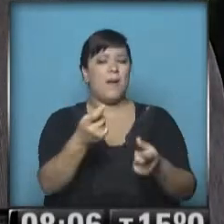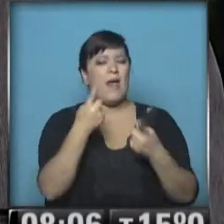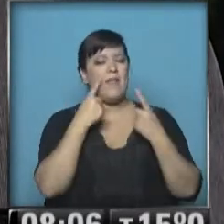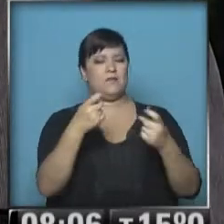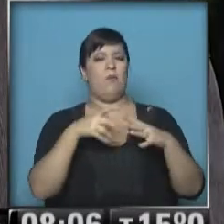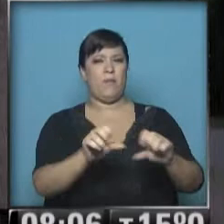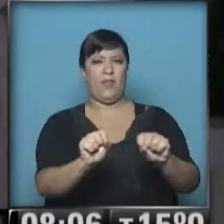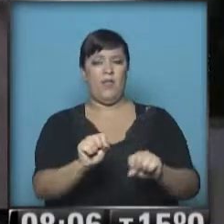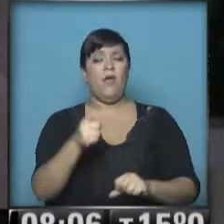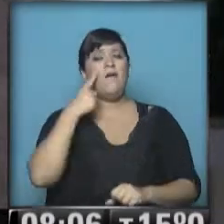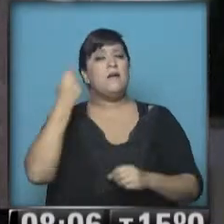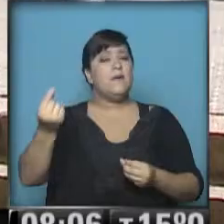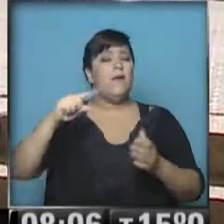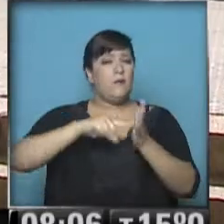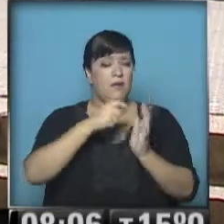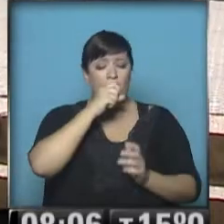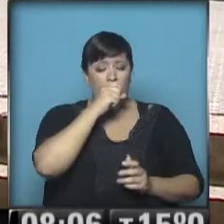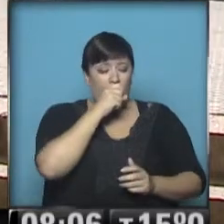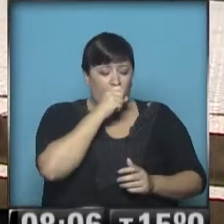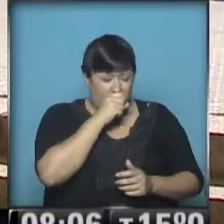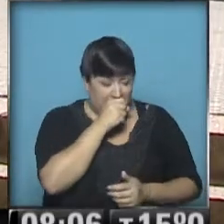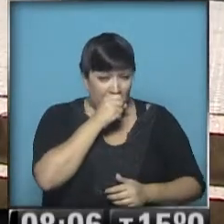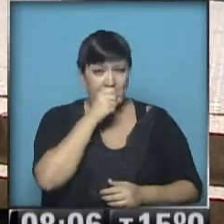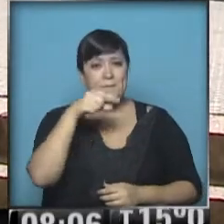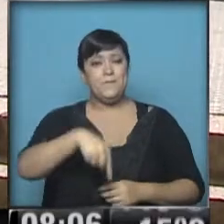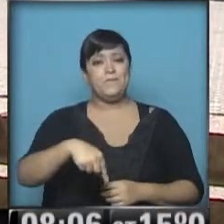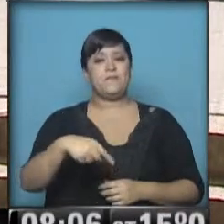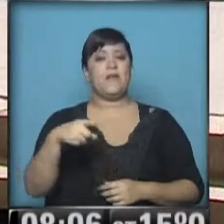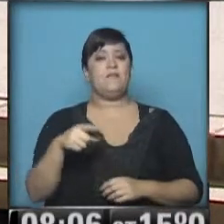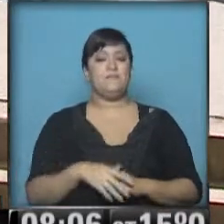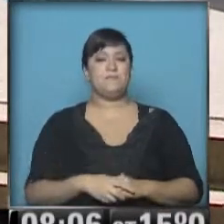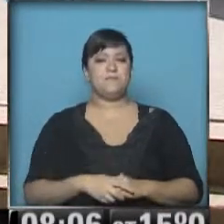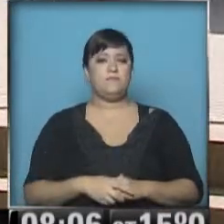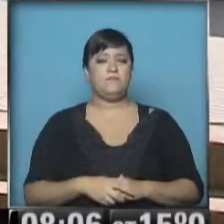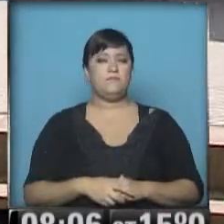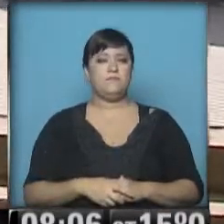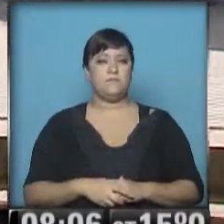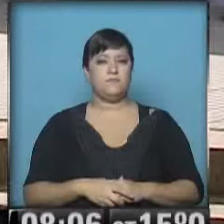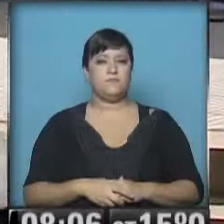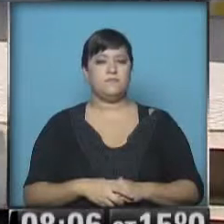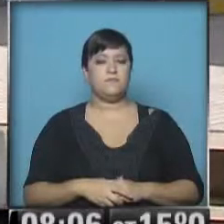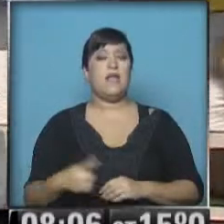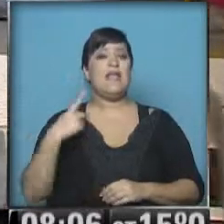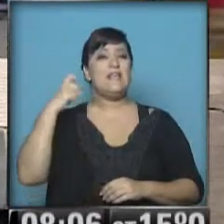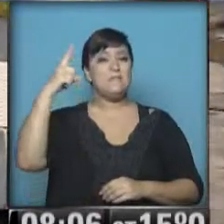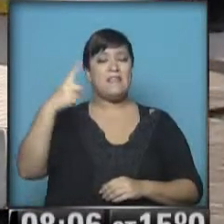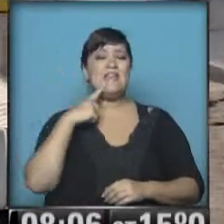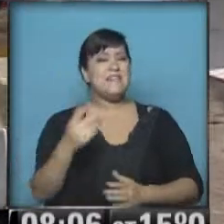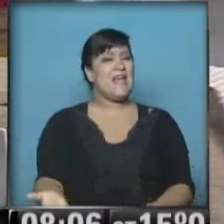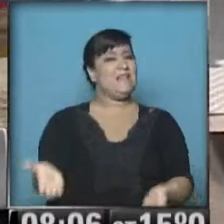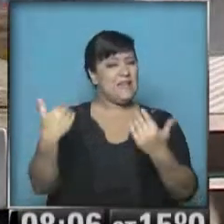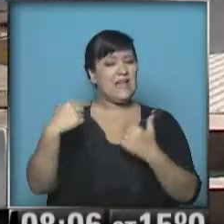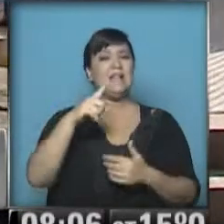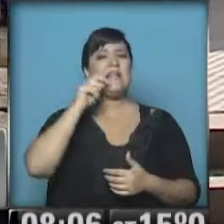Veamos qué sucedía en la capital federal. La campaña se llama Acércate y hacete el test